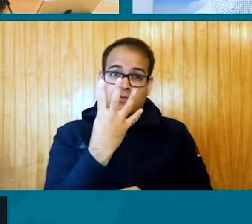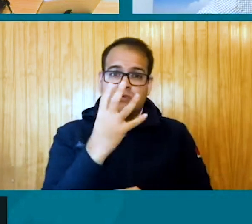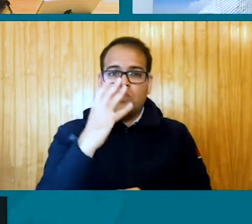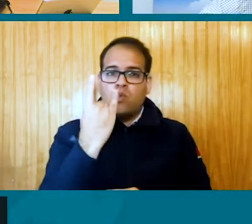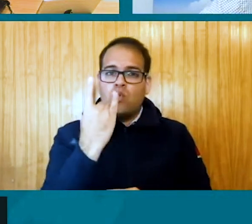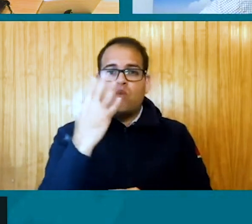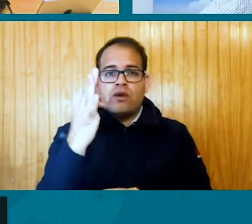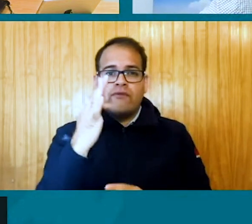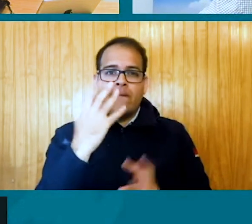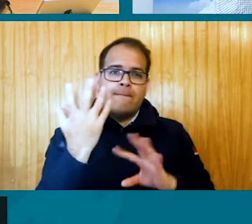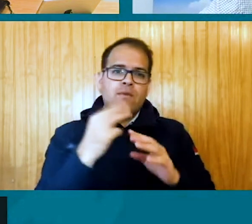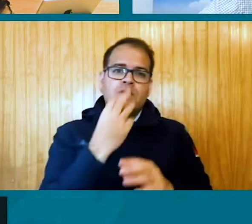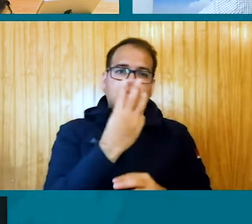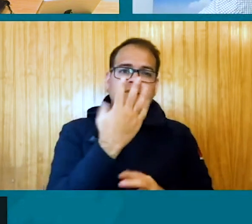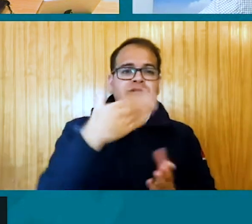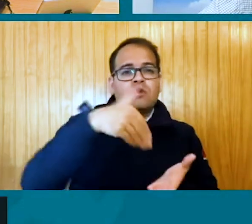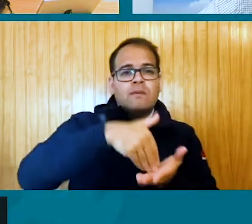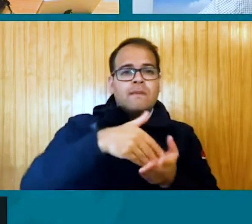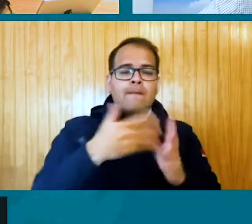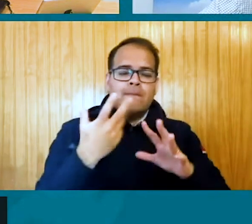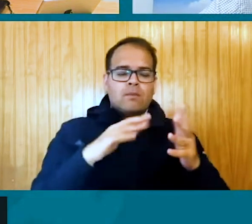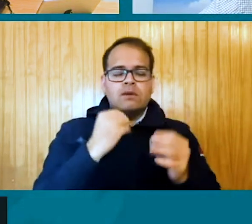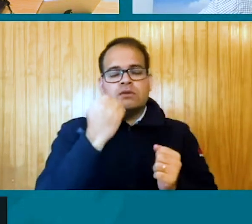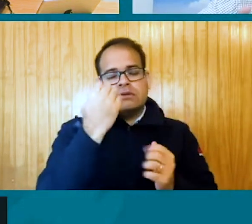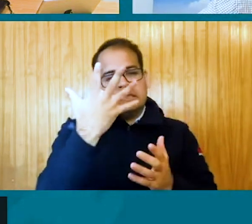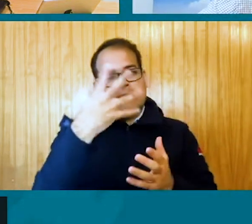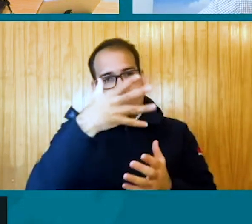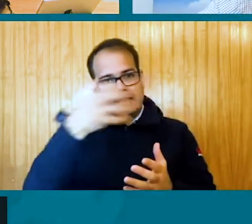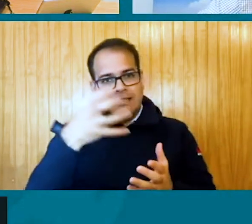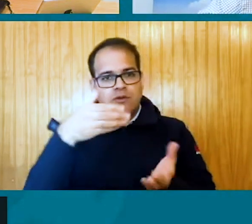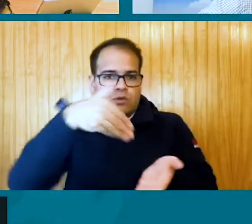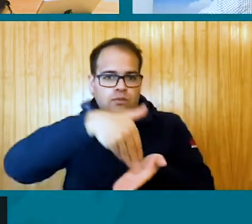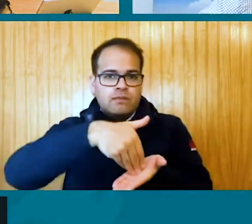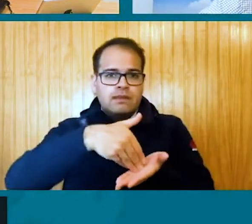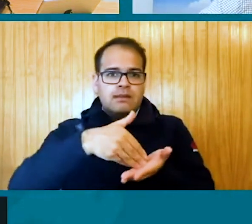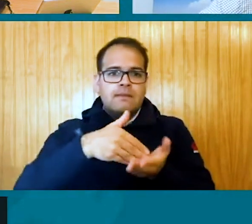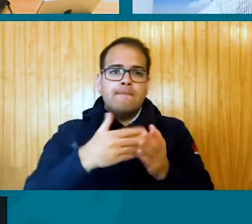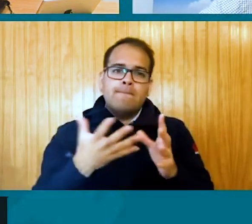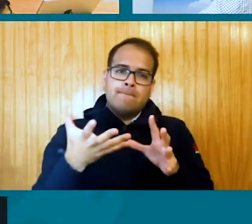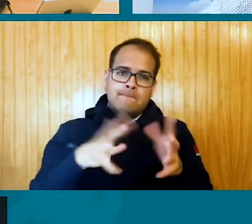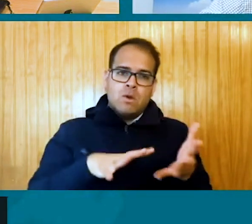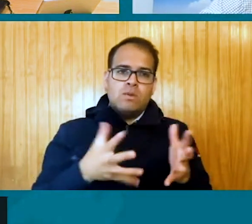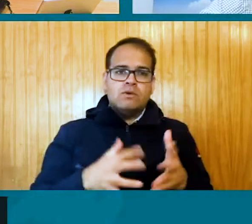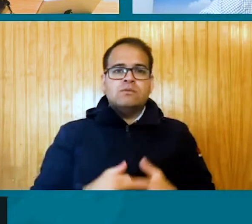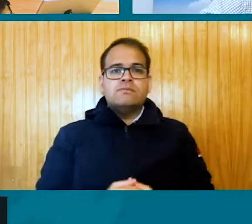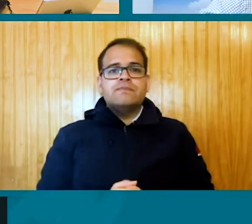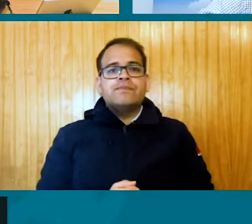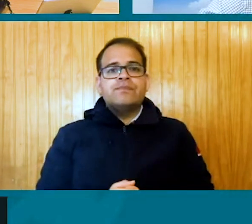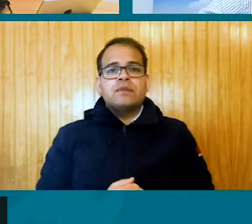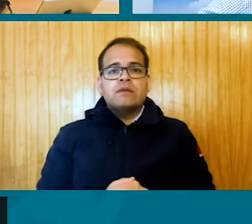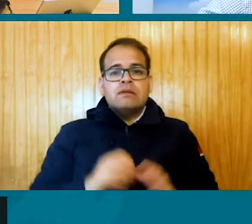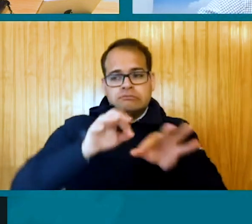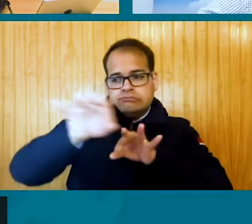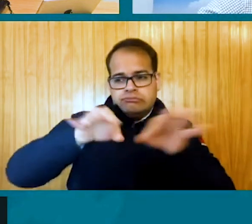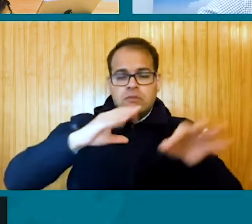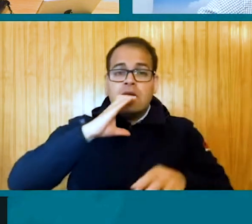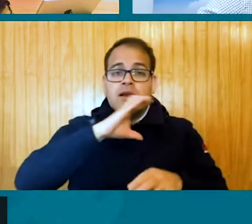35 lucas los UF, 500 lucas, más o menos. Las dimensiones del